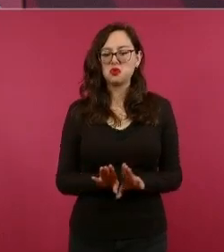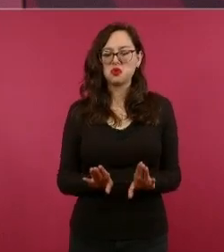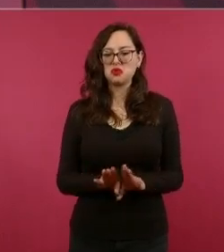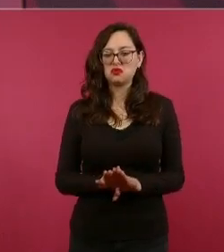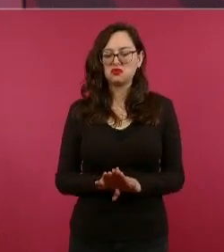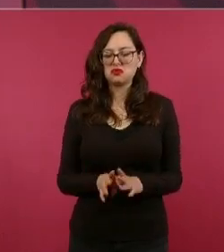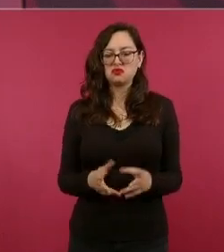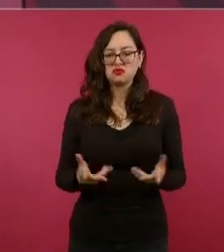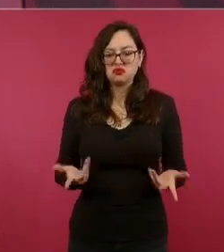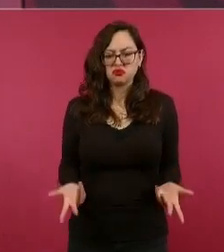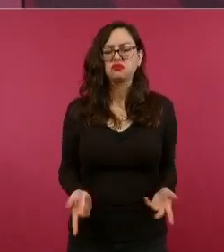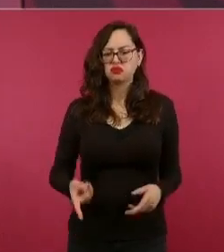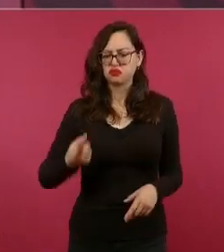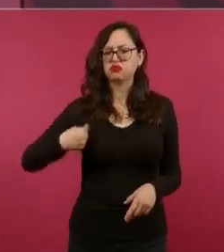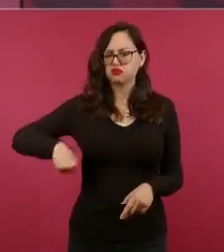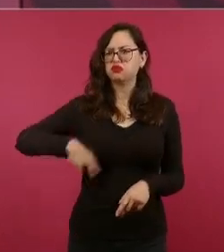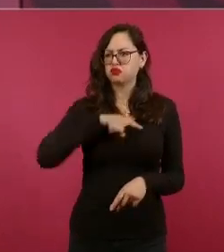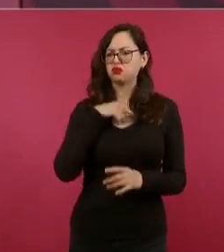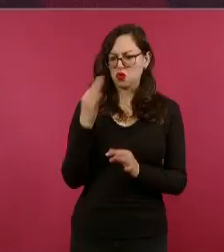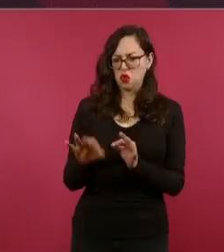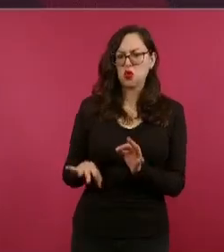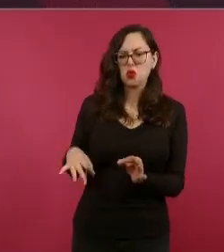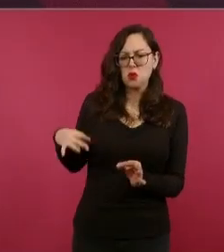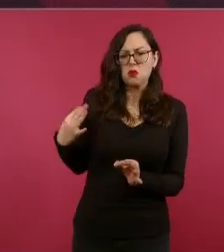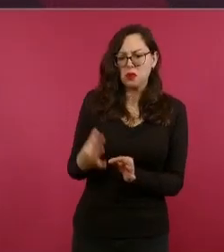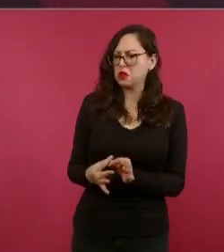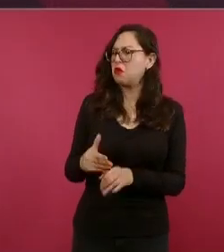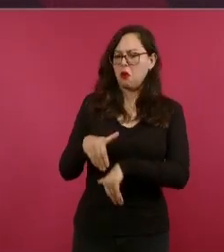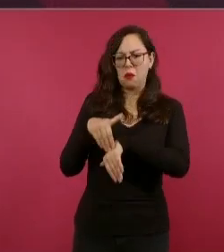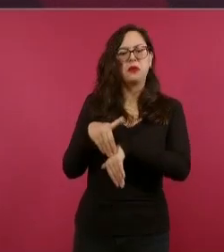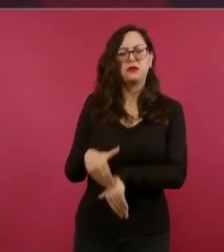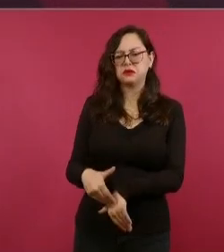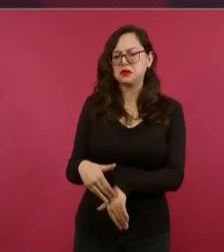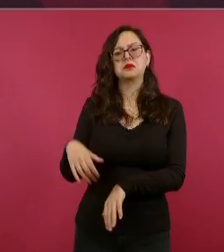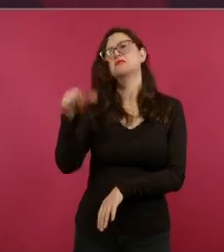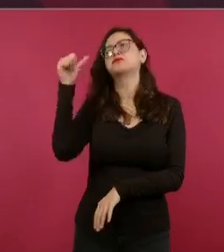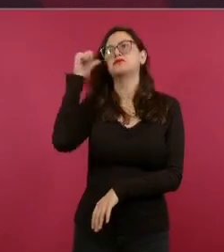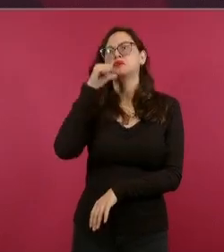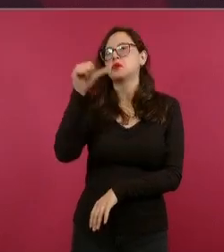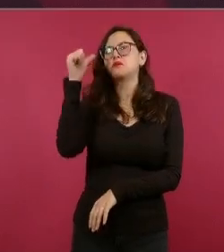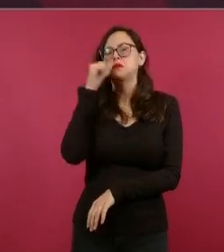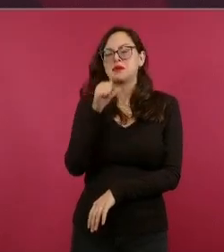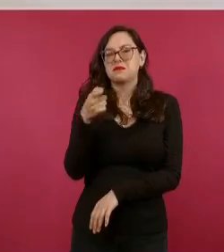conferencias, porque queremos cumplir, siempre hemos cumplido